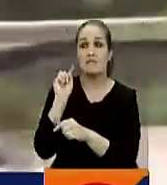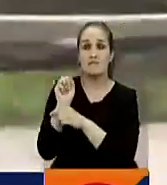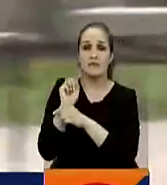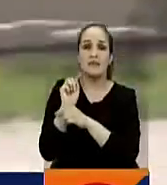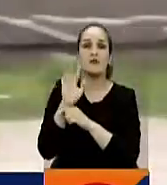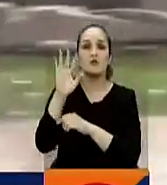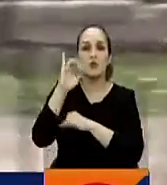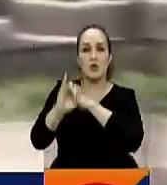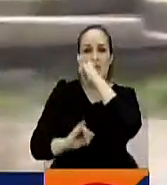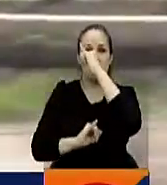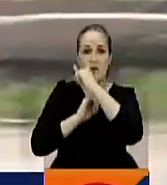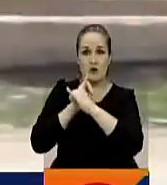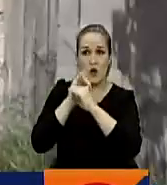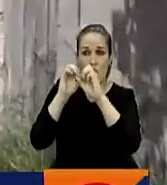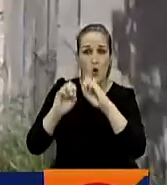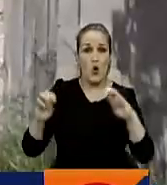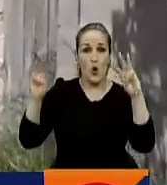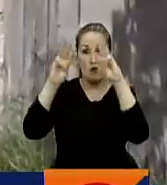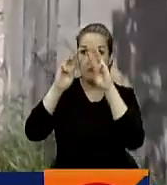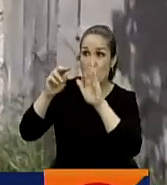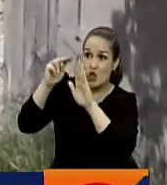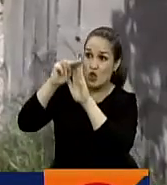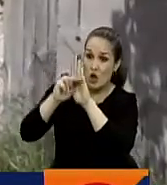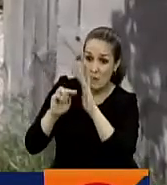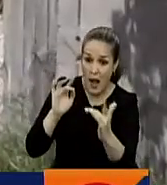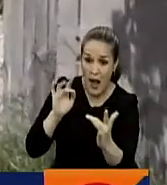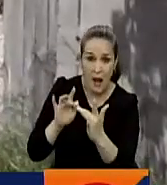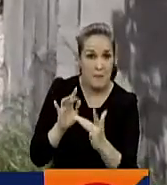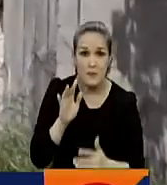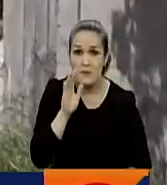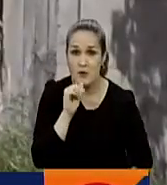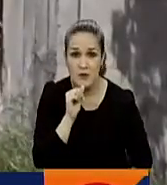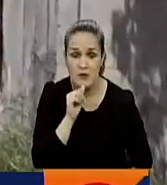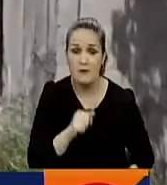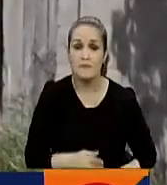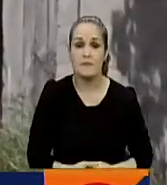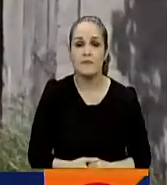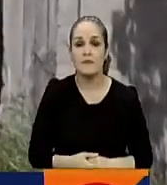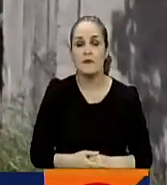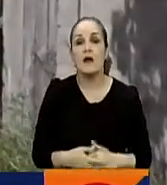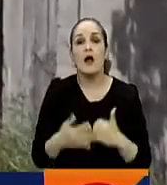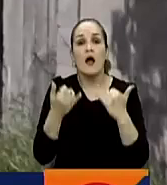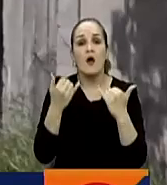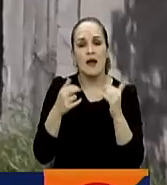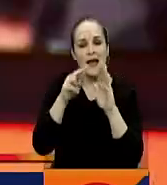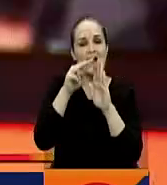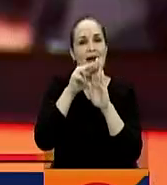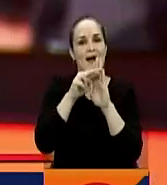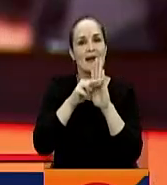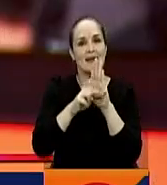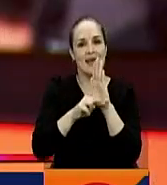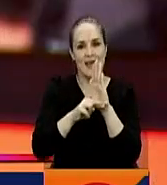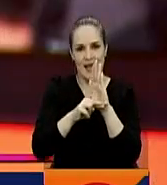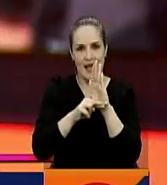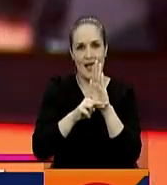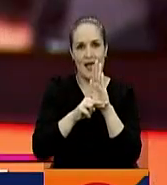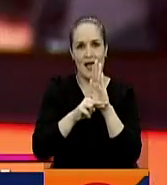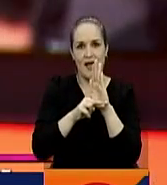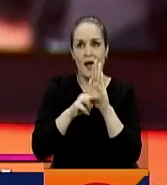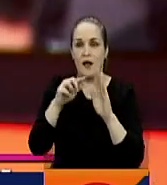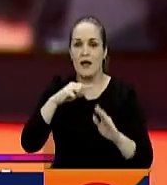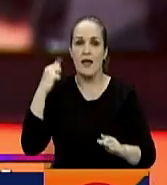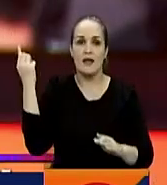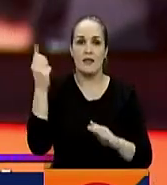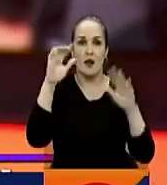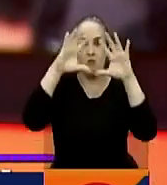dijeron, no tiene normas precisas sobre este tipo de conflictos armados. Aquí no hay reglas generales para todo el mundo